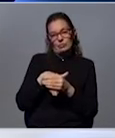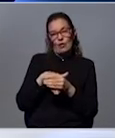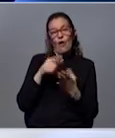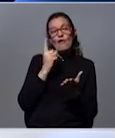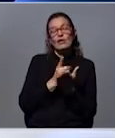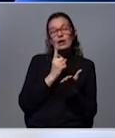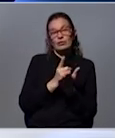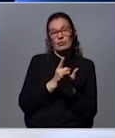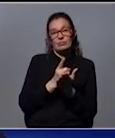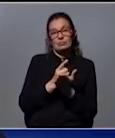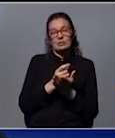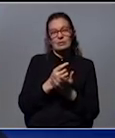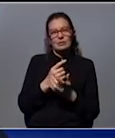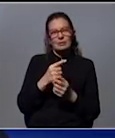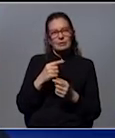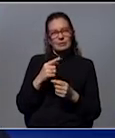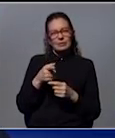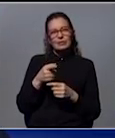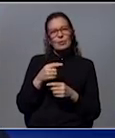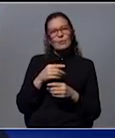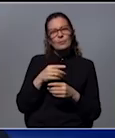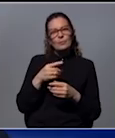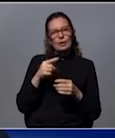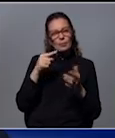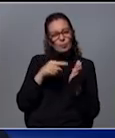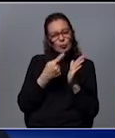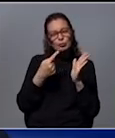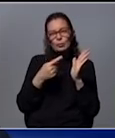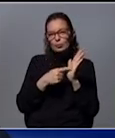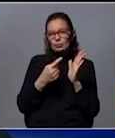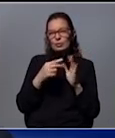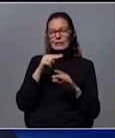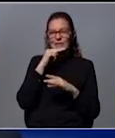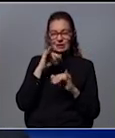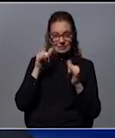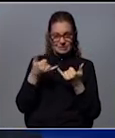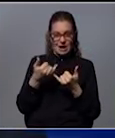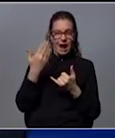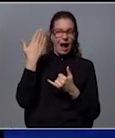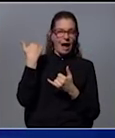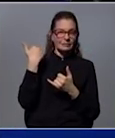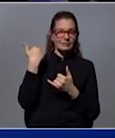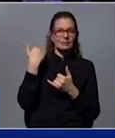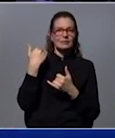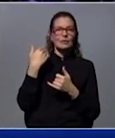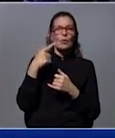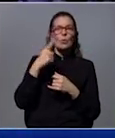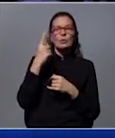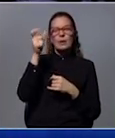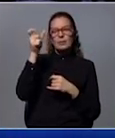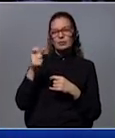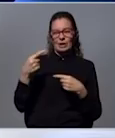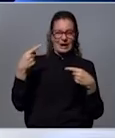la ramírez pasando a la propuesta para el punto por punto nosotros ya el viernes tuvimos presencia de una vocera de la